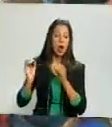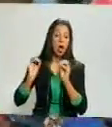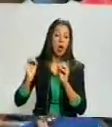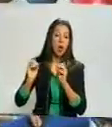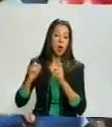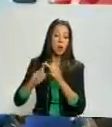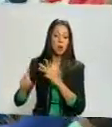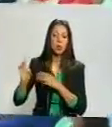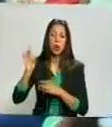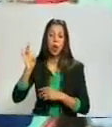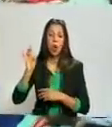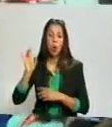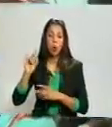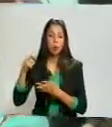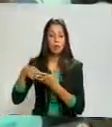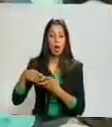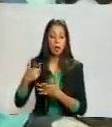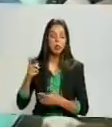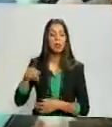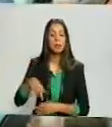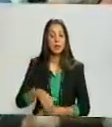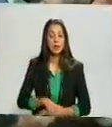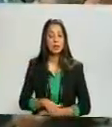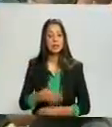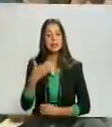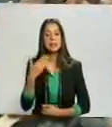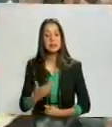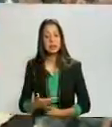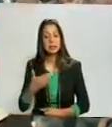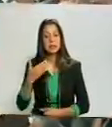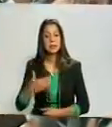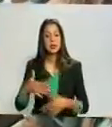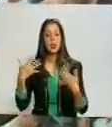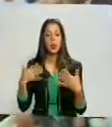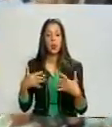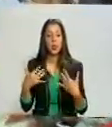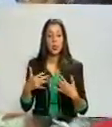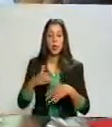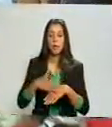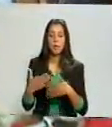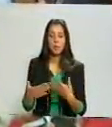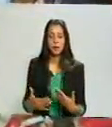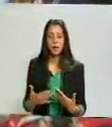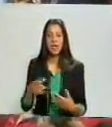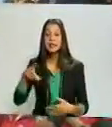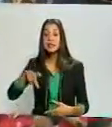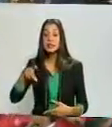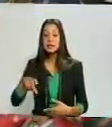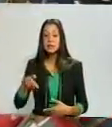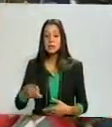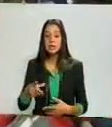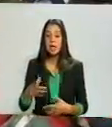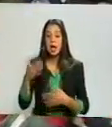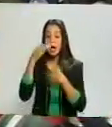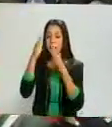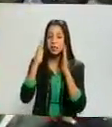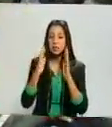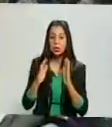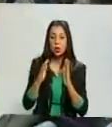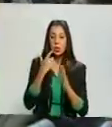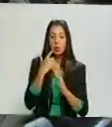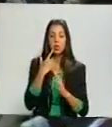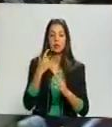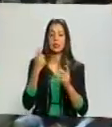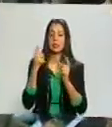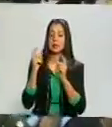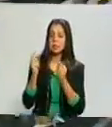en oro. Y esto también es fundamental para efecto de las necesidades, de atender a las necesidades de